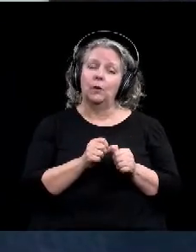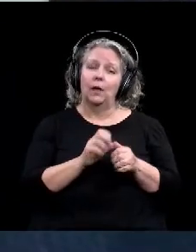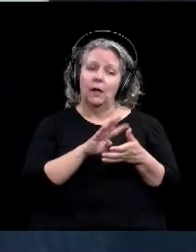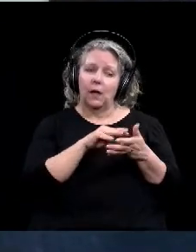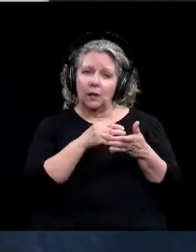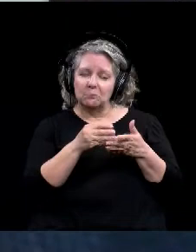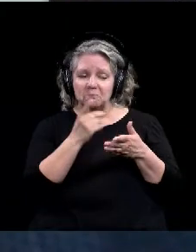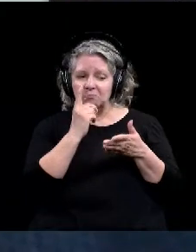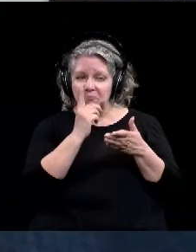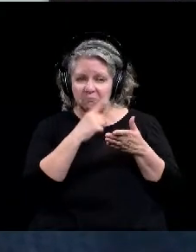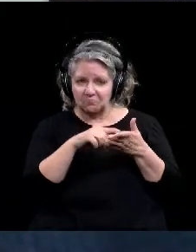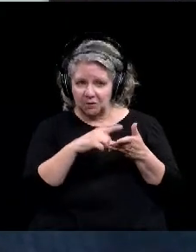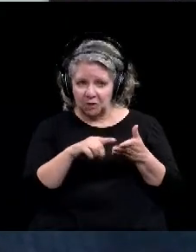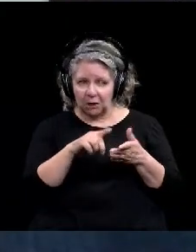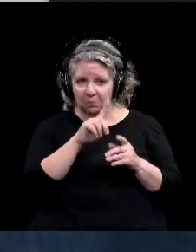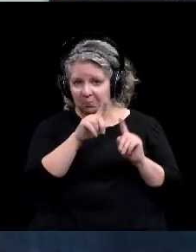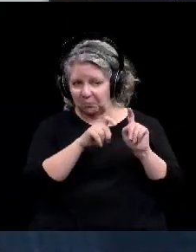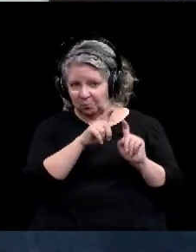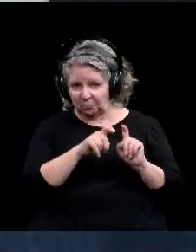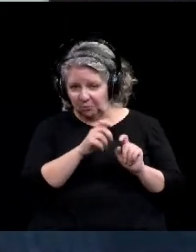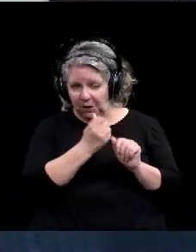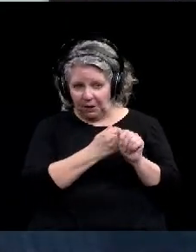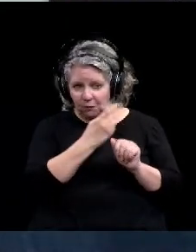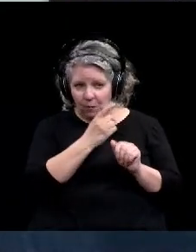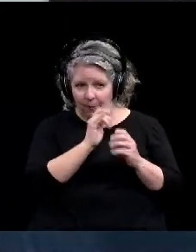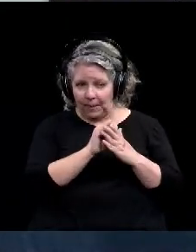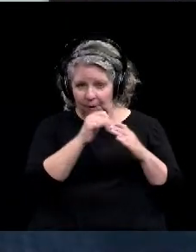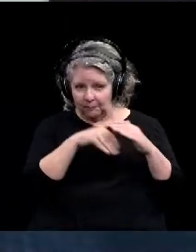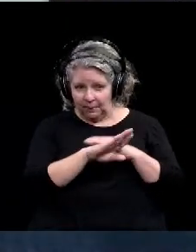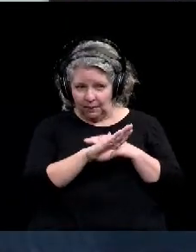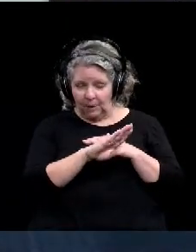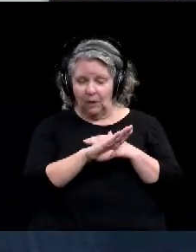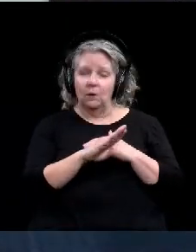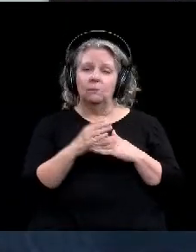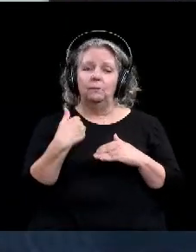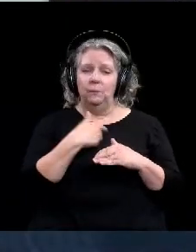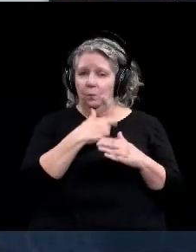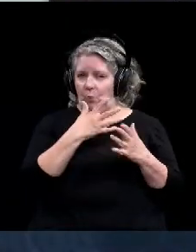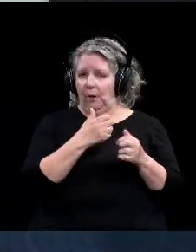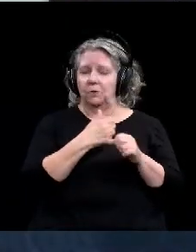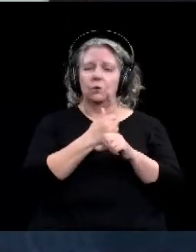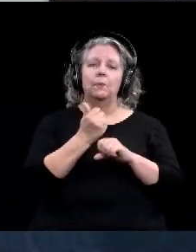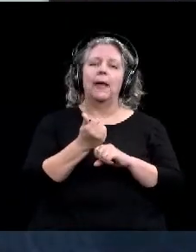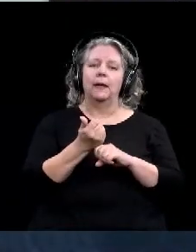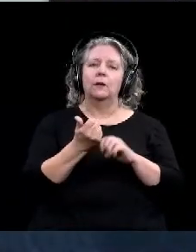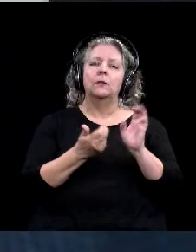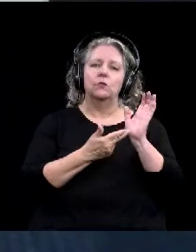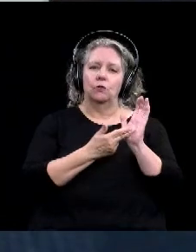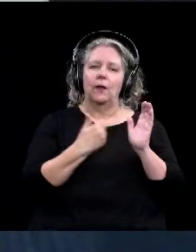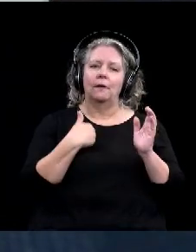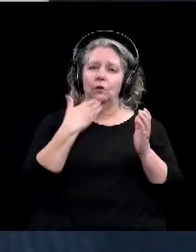antes de entrar al fácil la facilidad al es al hospital y